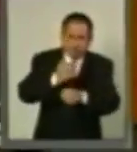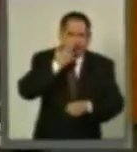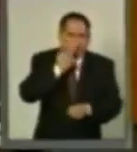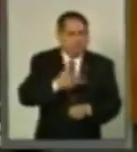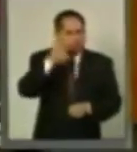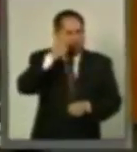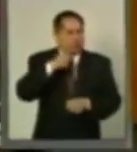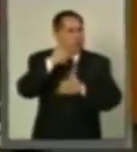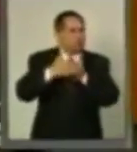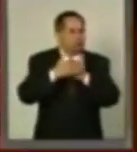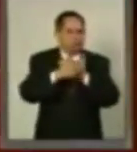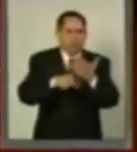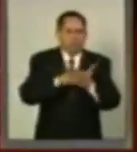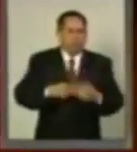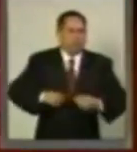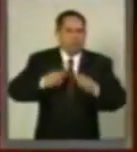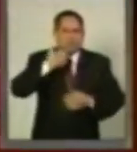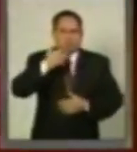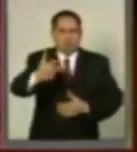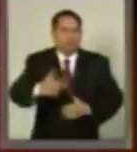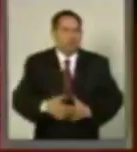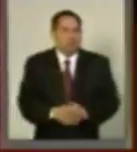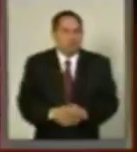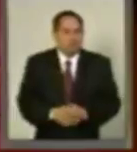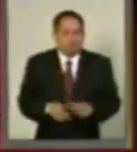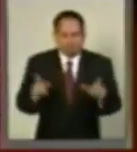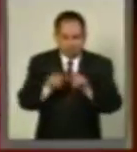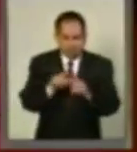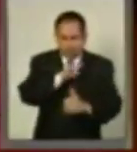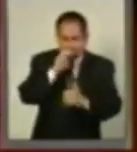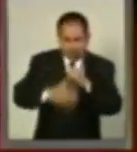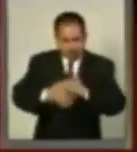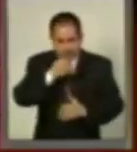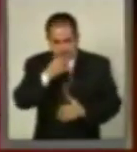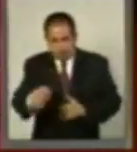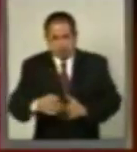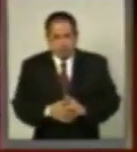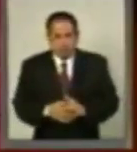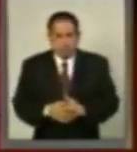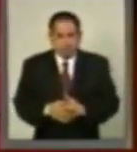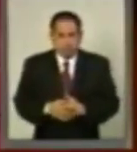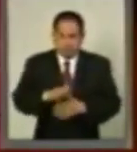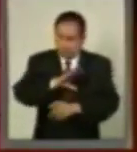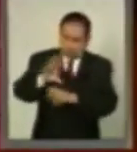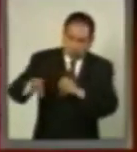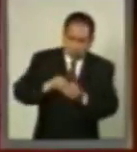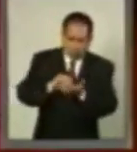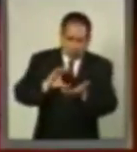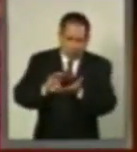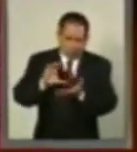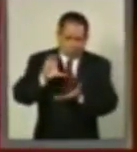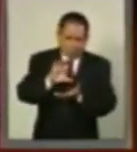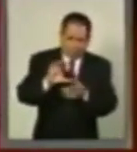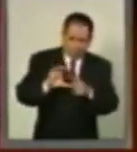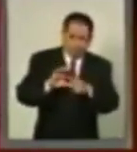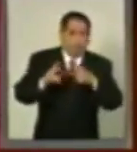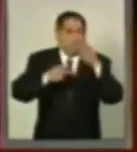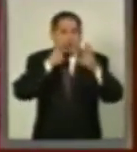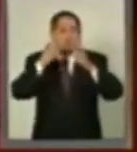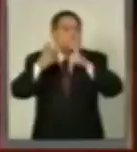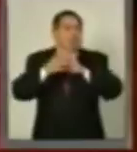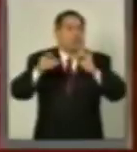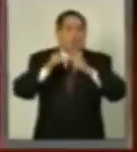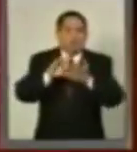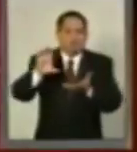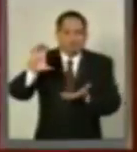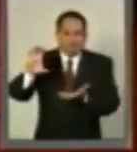lugares para vivir de la propia población. Y termino diciéndole, todo el recurso del que se ha hablado y se ha hablado y se ha